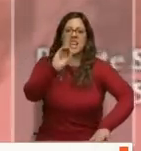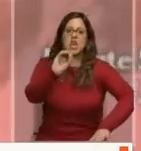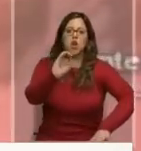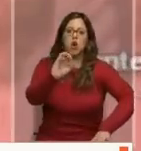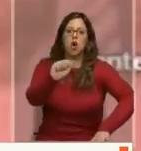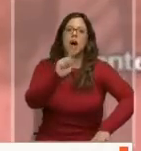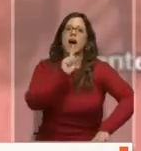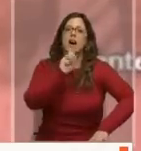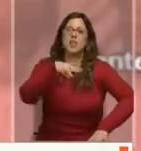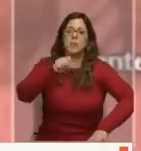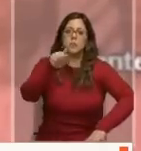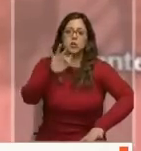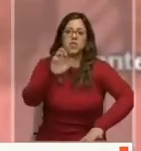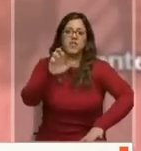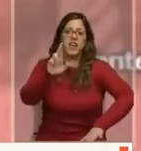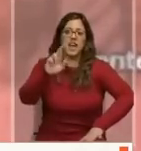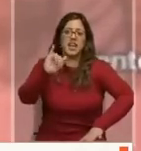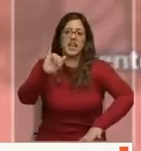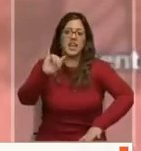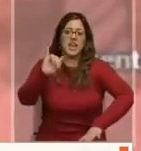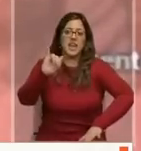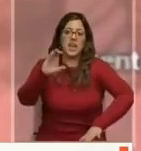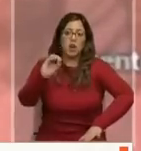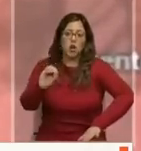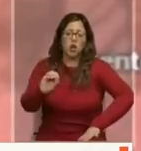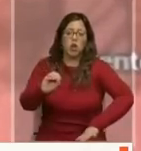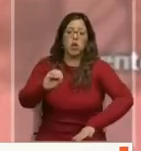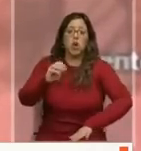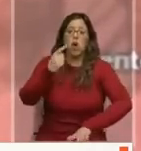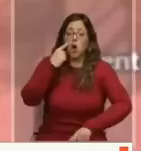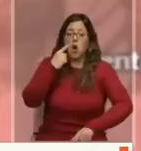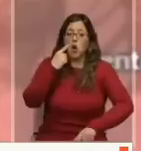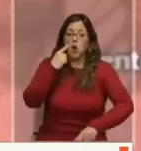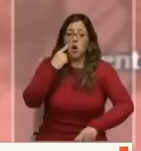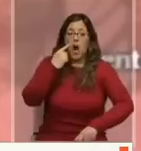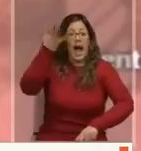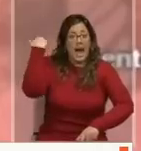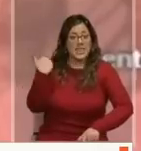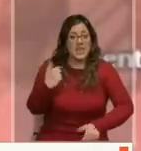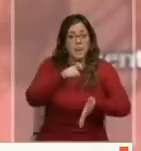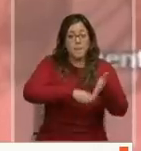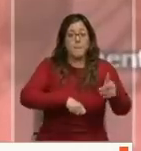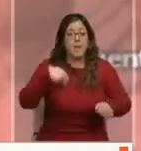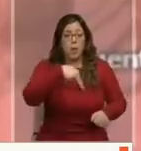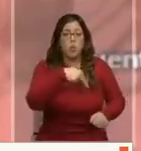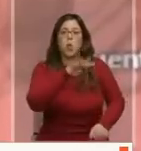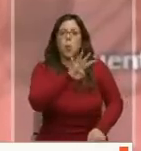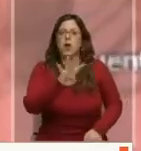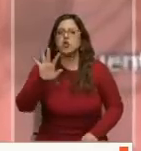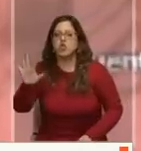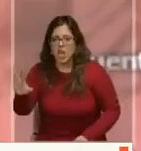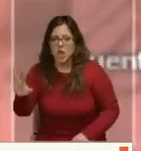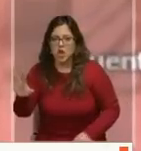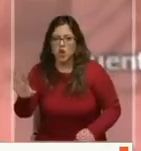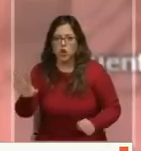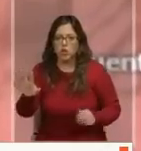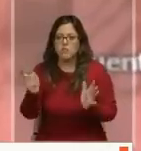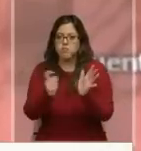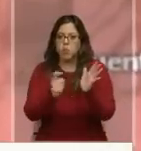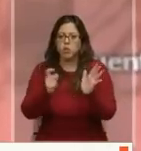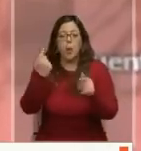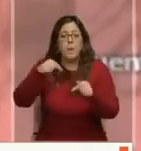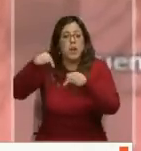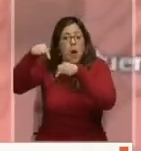fue 4.5. Este está siendo hasta ahora en categoría 3. Ojo, hasta ahora podría superar. Pero la condicionante distinta es que la cordillera tiene